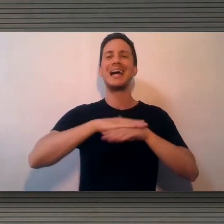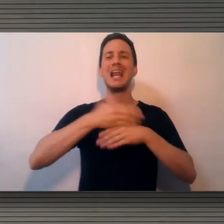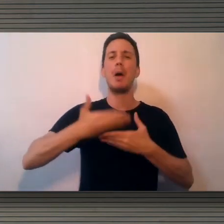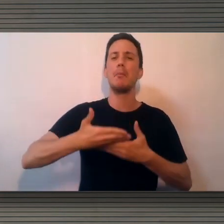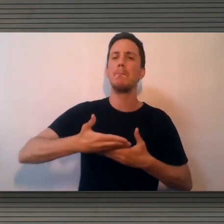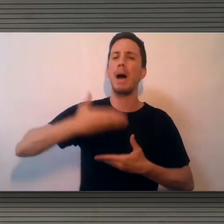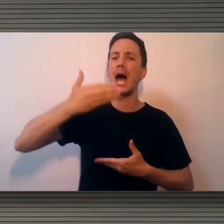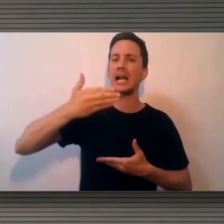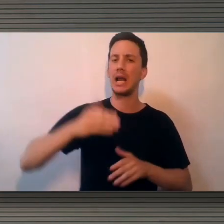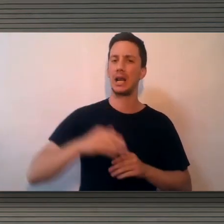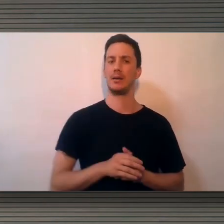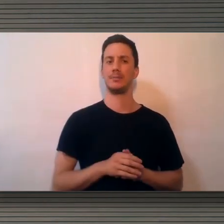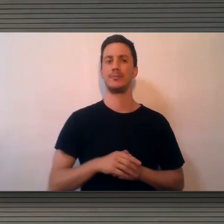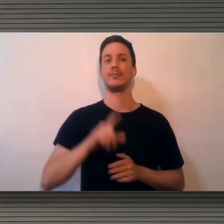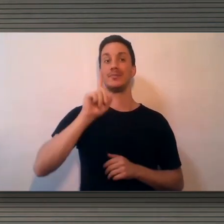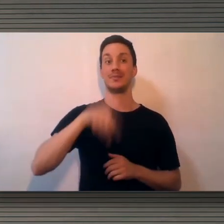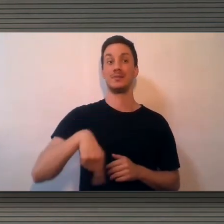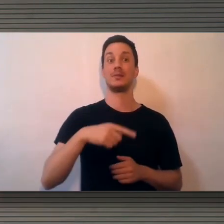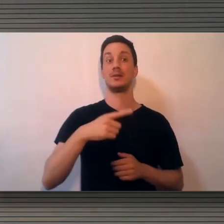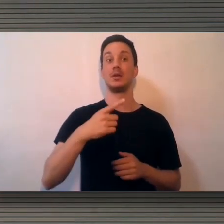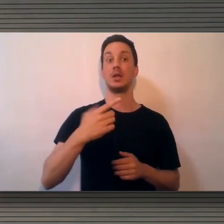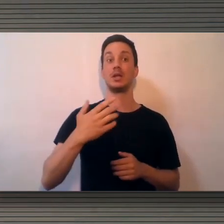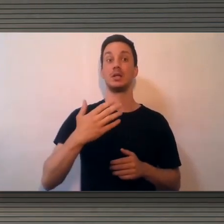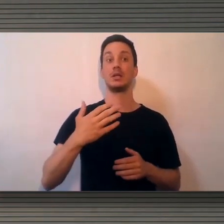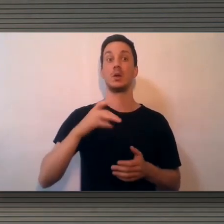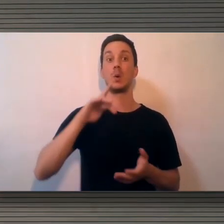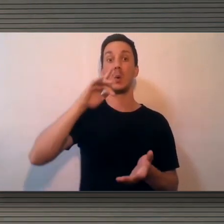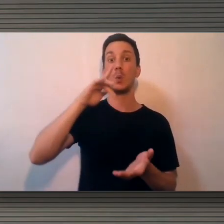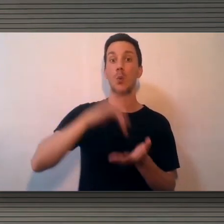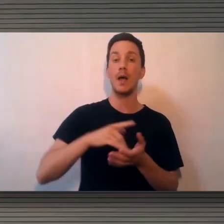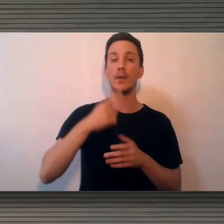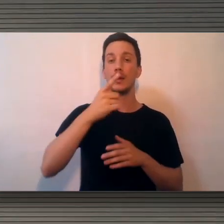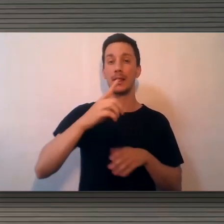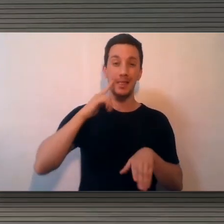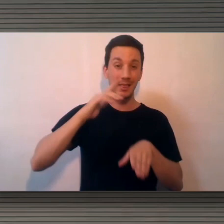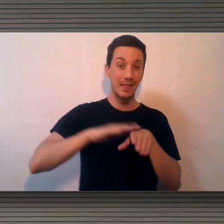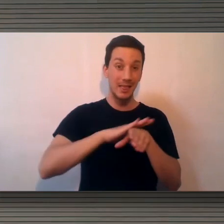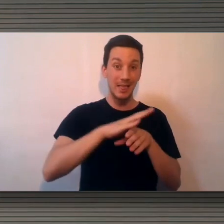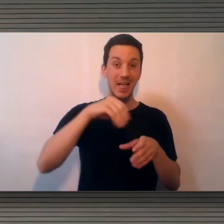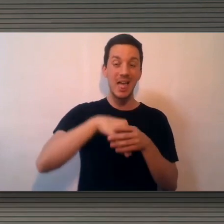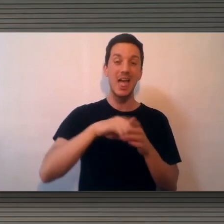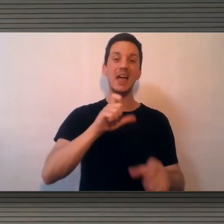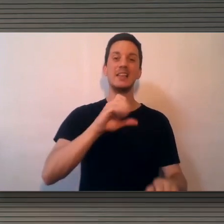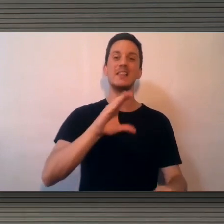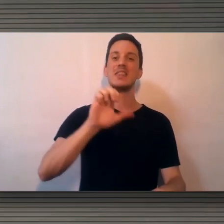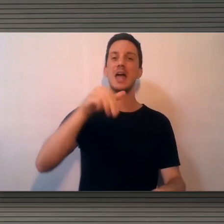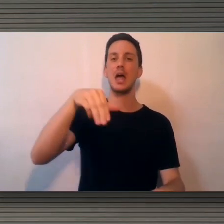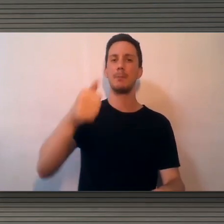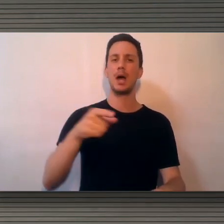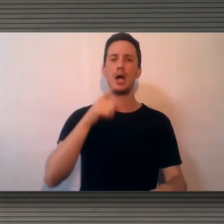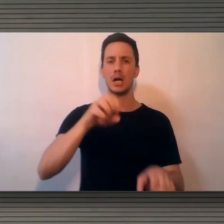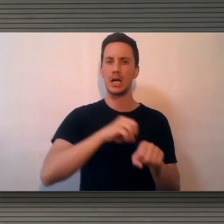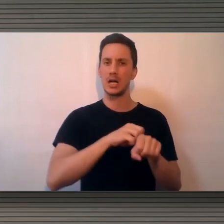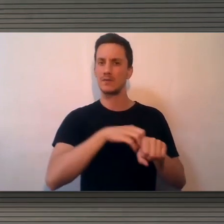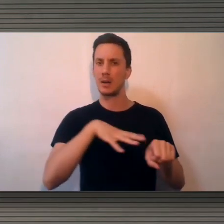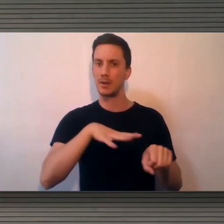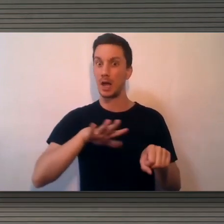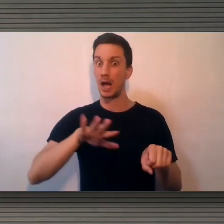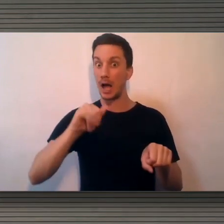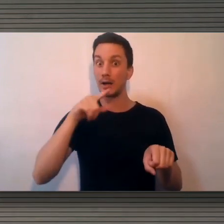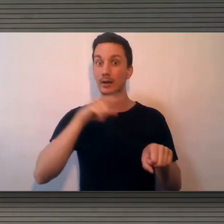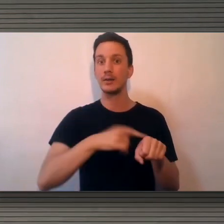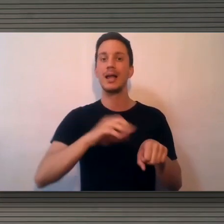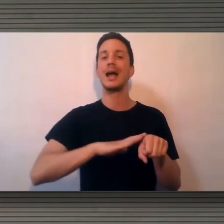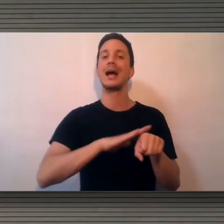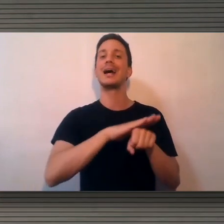cuando inevitablemente pues tienes un brote de dermatitis, que es un eczema y es una inflamación, pues también hay que poner una